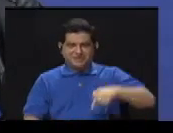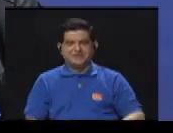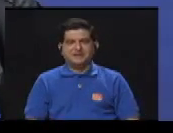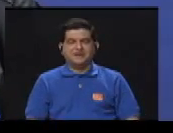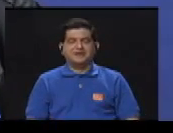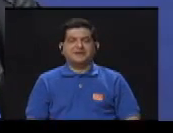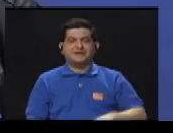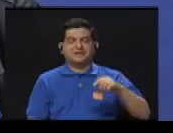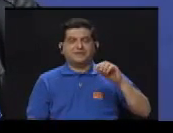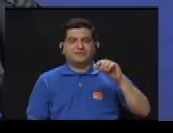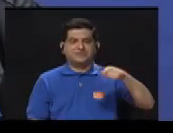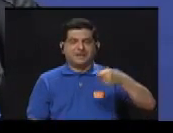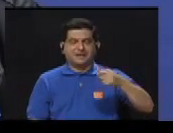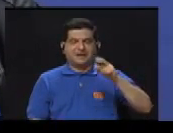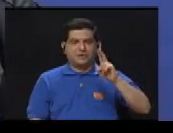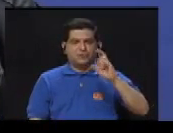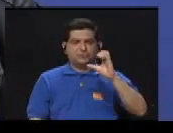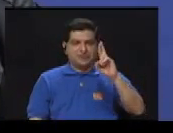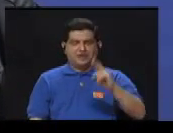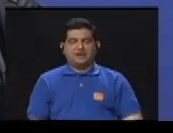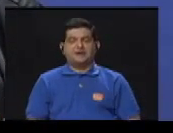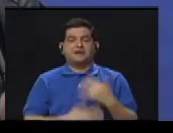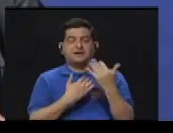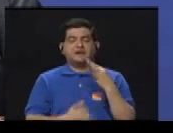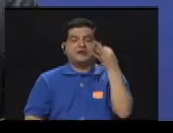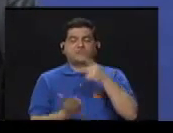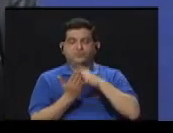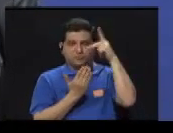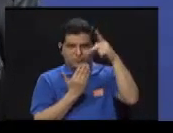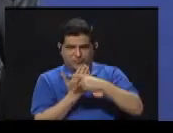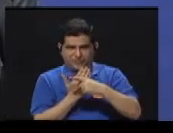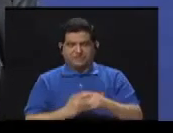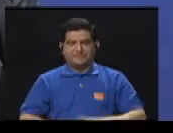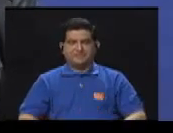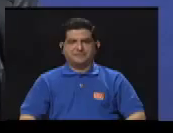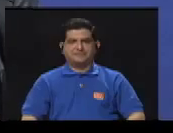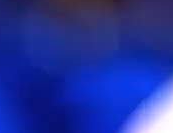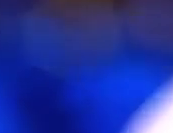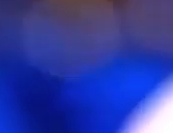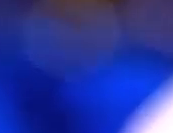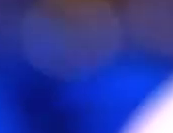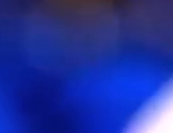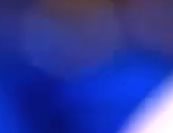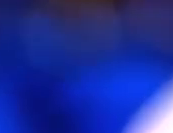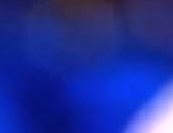compañeros del set de Leones de Cinemateca. Y los esperamos en nuestro próximo espacio.